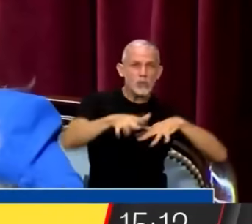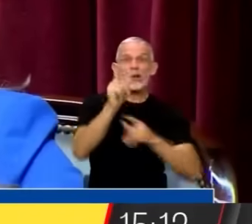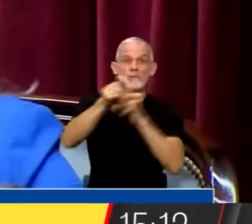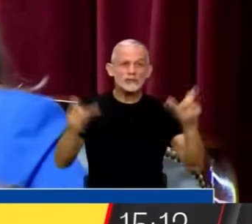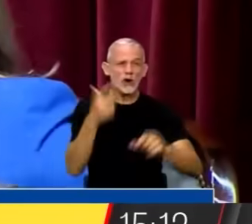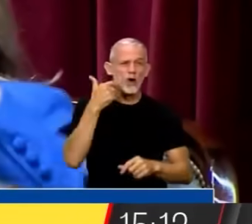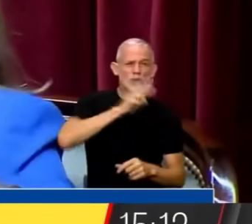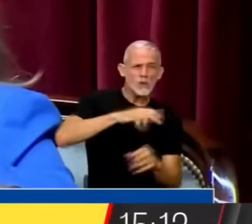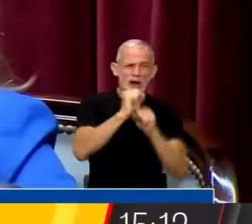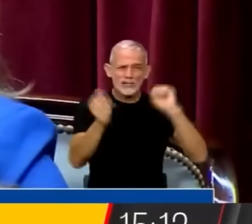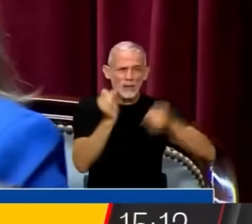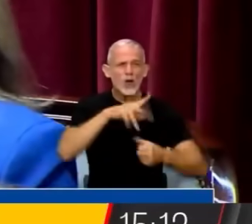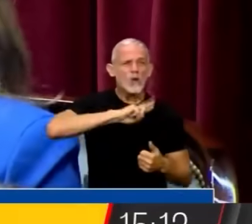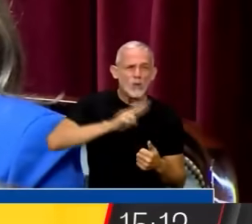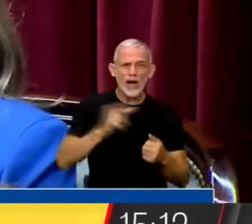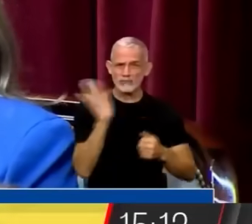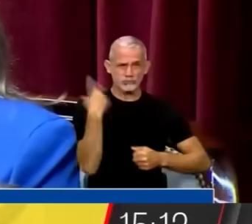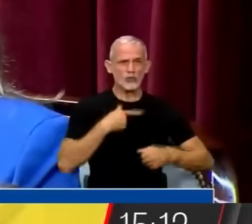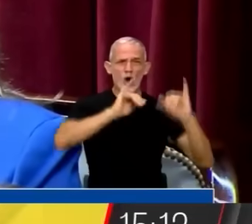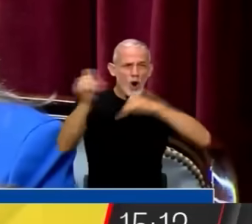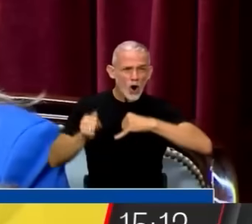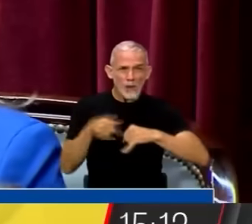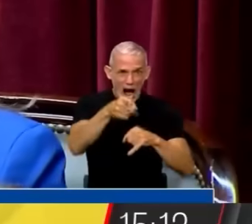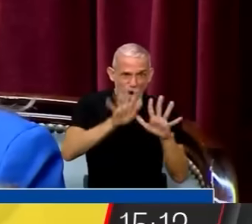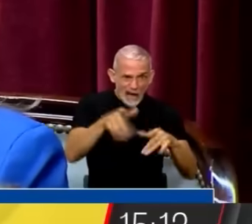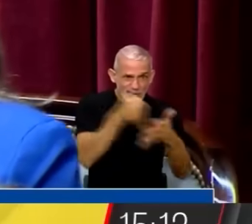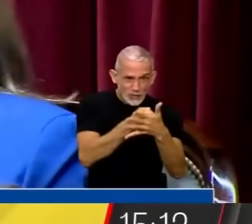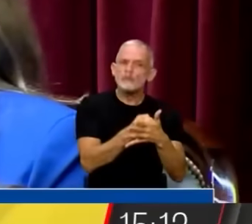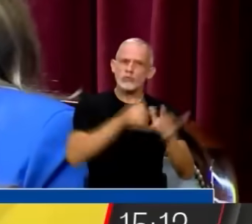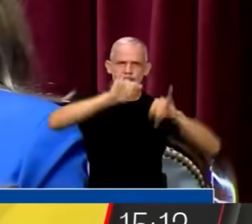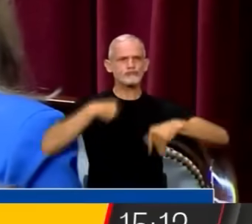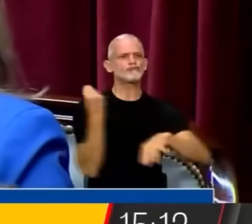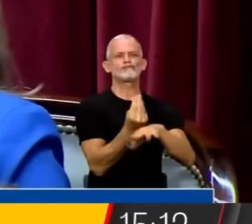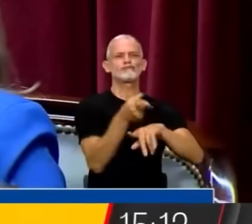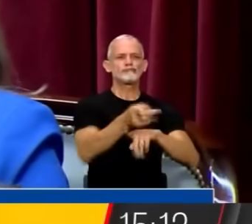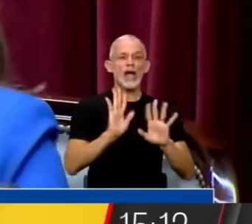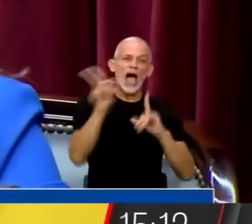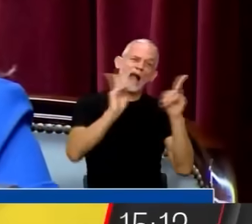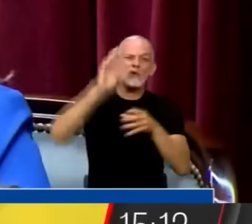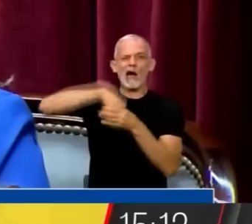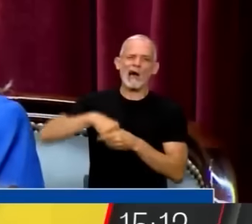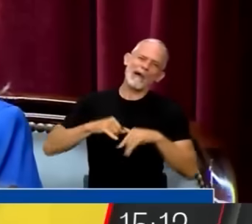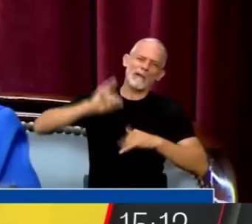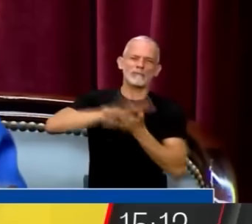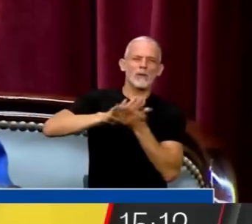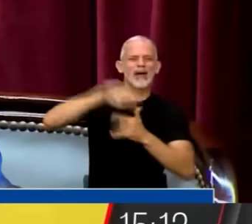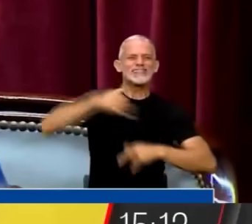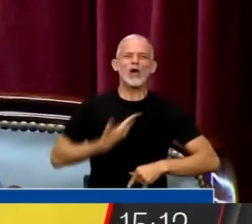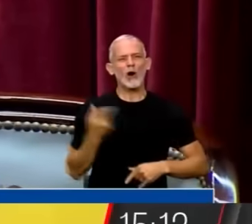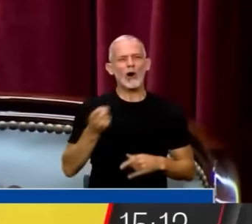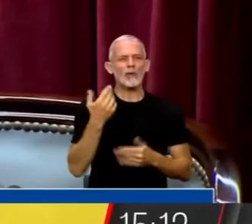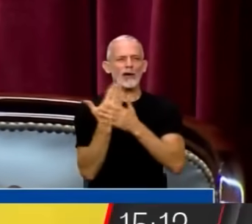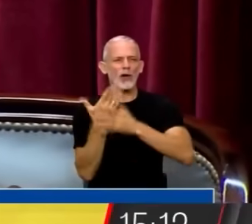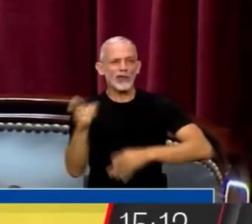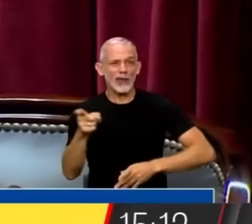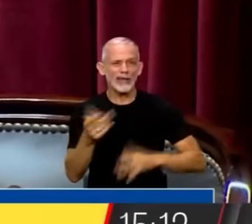las trabajadoras, las mujeres y nuestra juventud así lo decidan. Algunos se integran gustosos a este gobierno de